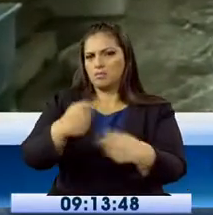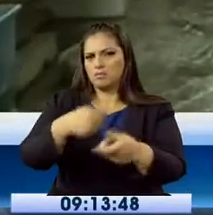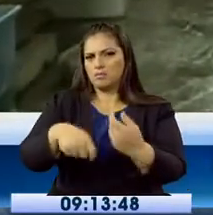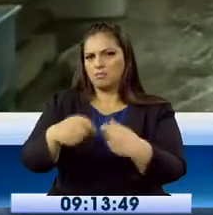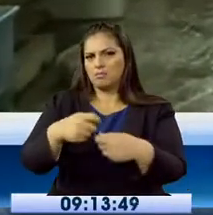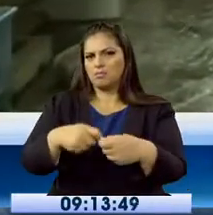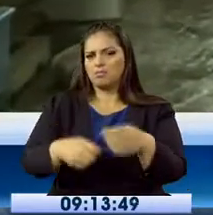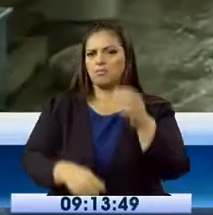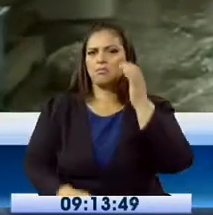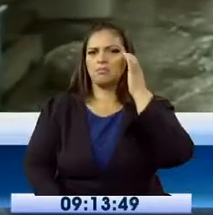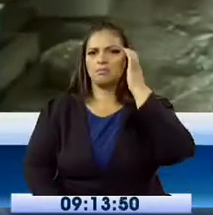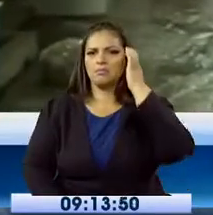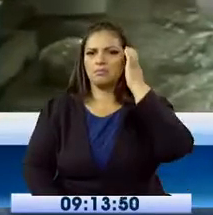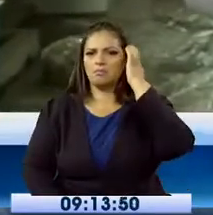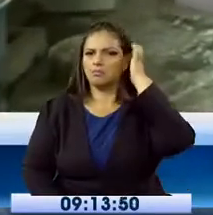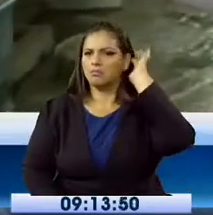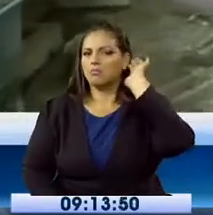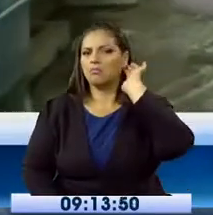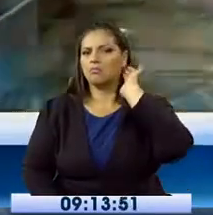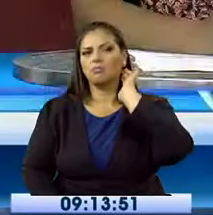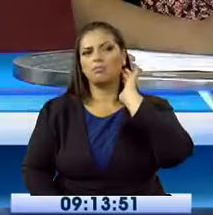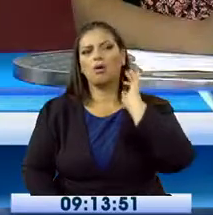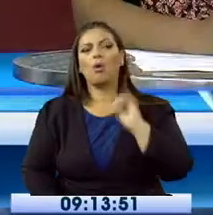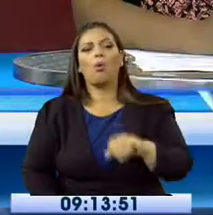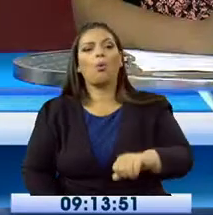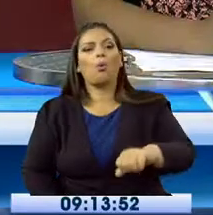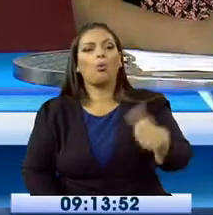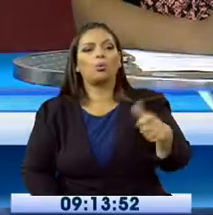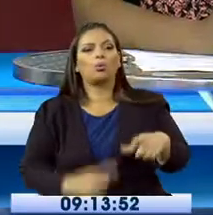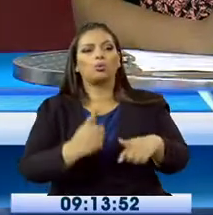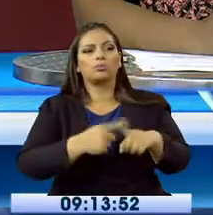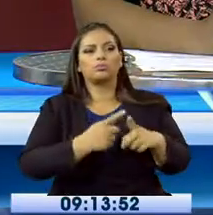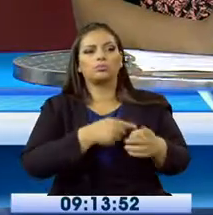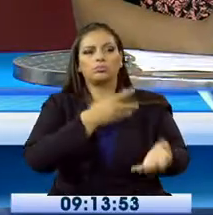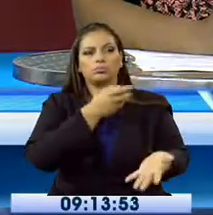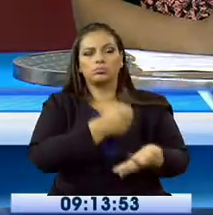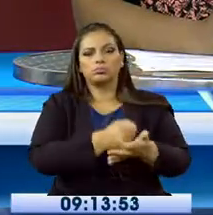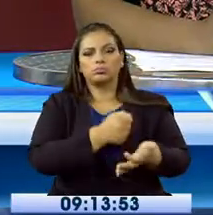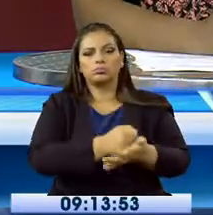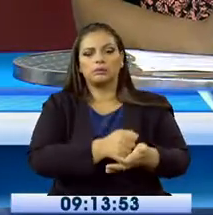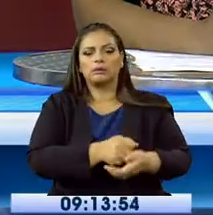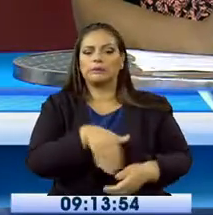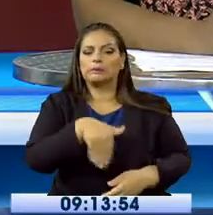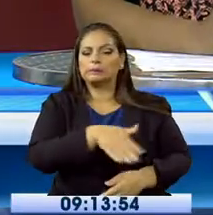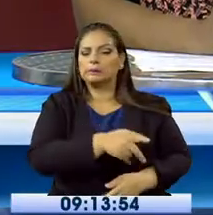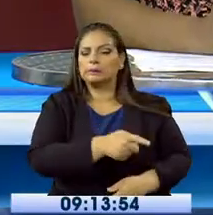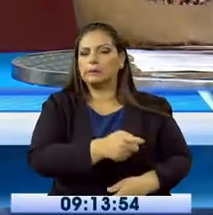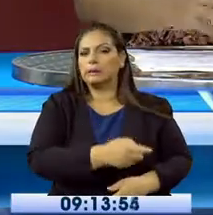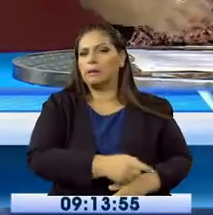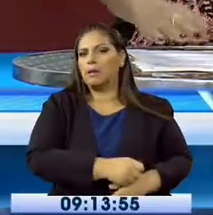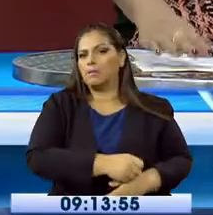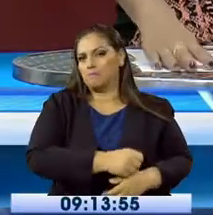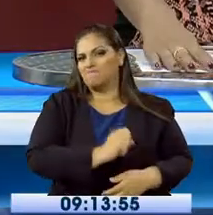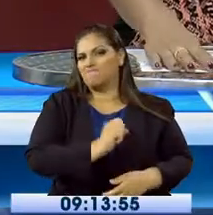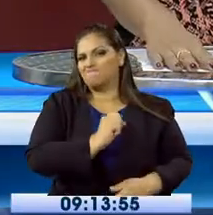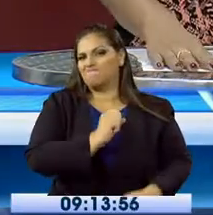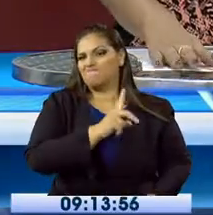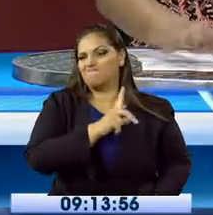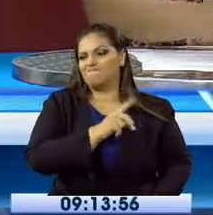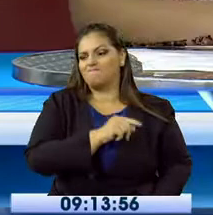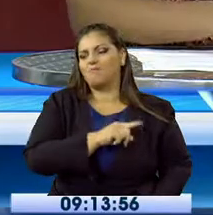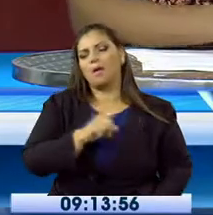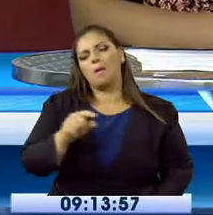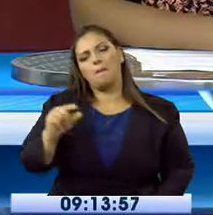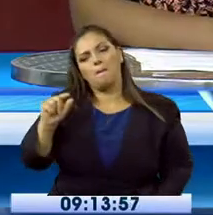que estos precios podrían ser distintos, como nos dijo, me dijo una persona en el Twitter, que me escribió que en otros mercados